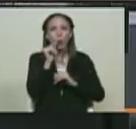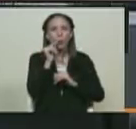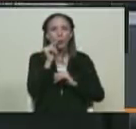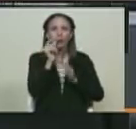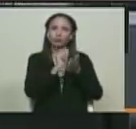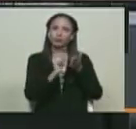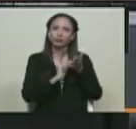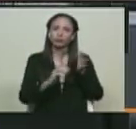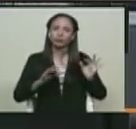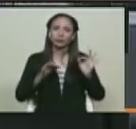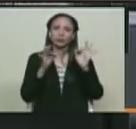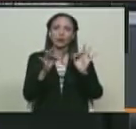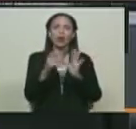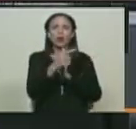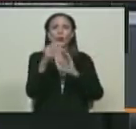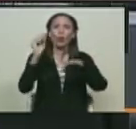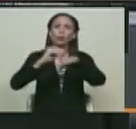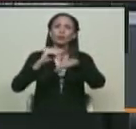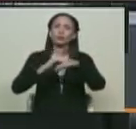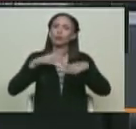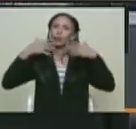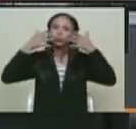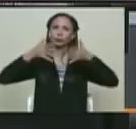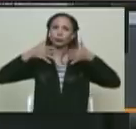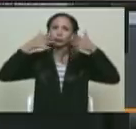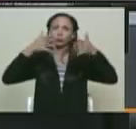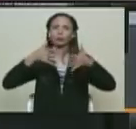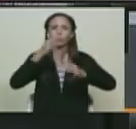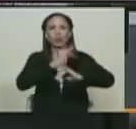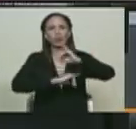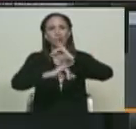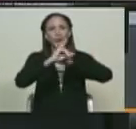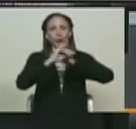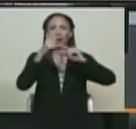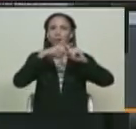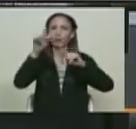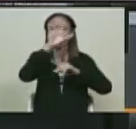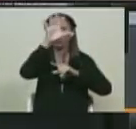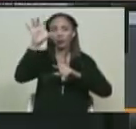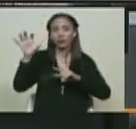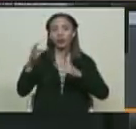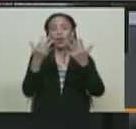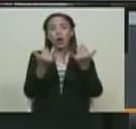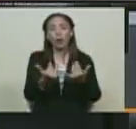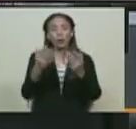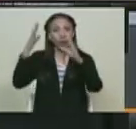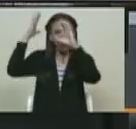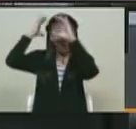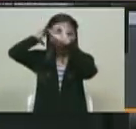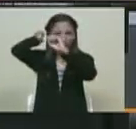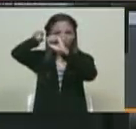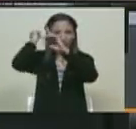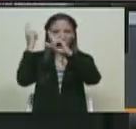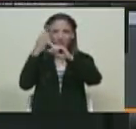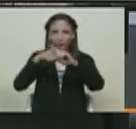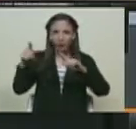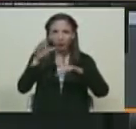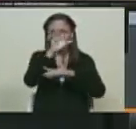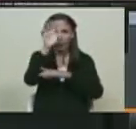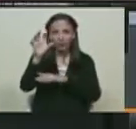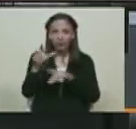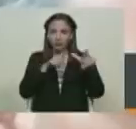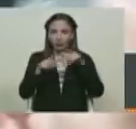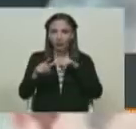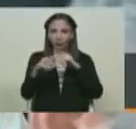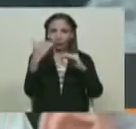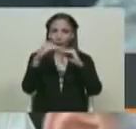recomiendo a nivel nacional e internacional. Ya se envió a las embajadas este artículo, compañero canciller. Bueno,